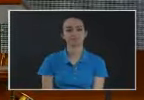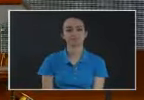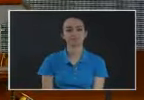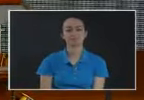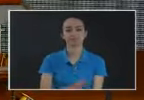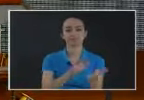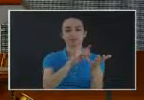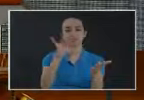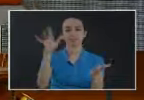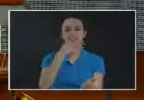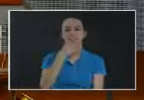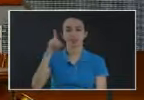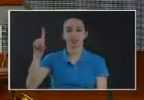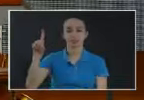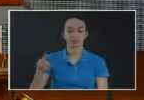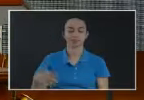Gloria a Dios.